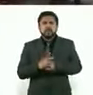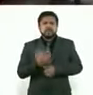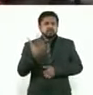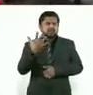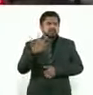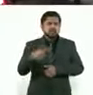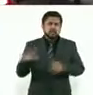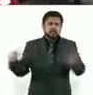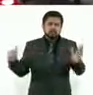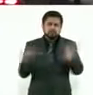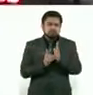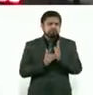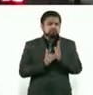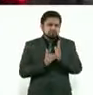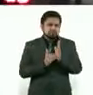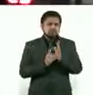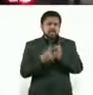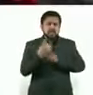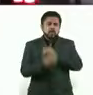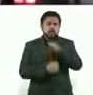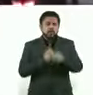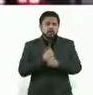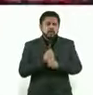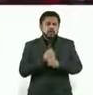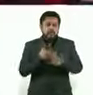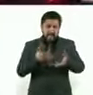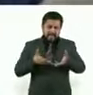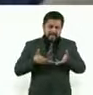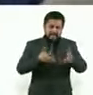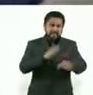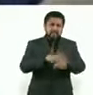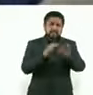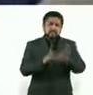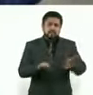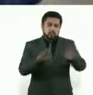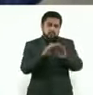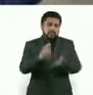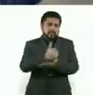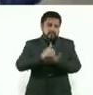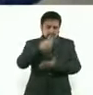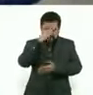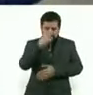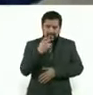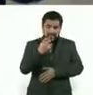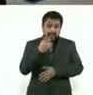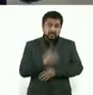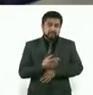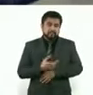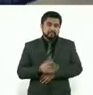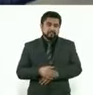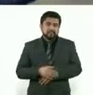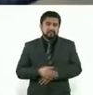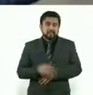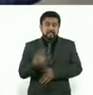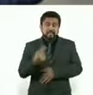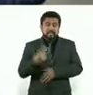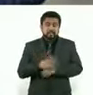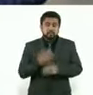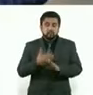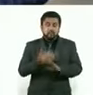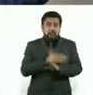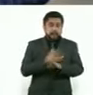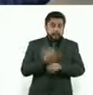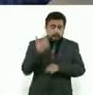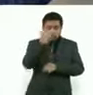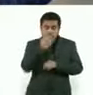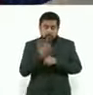10.000, un poco más, en red vial primaria, insisto. Ahí sí es muy importante determinar lo que son las vías de